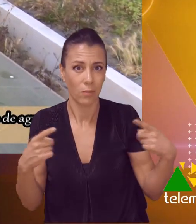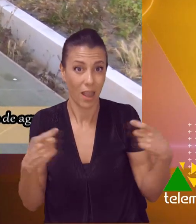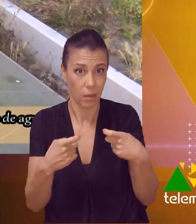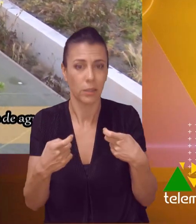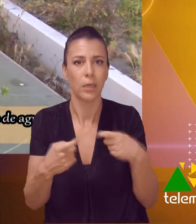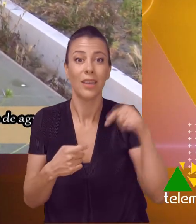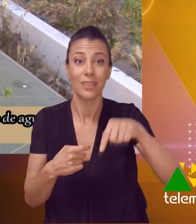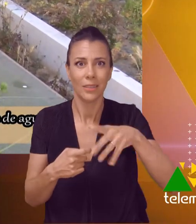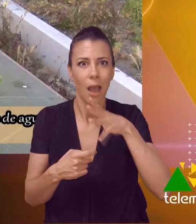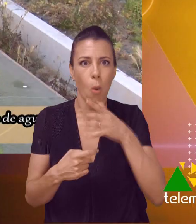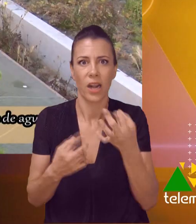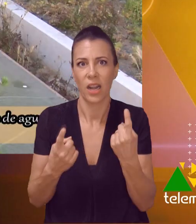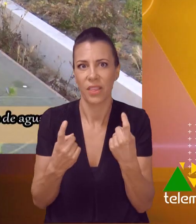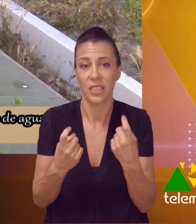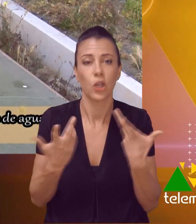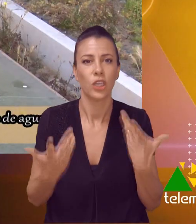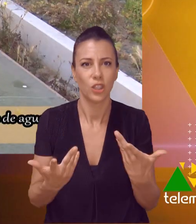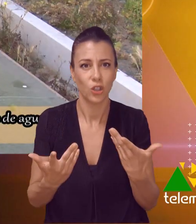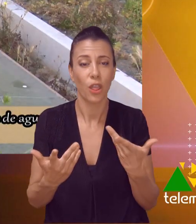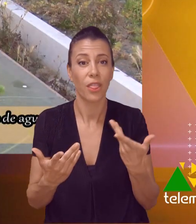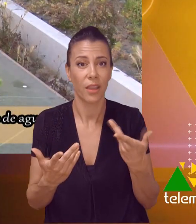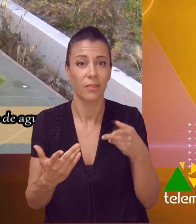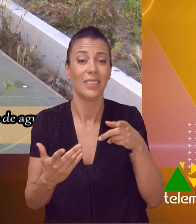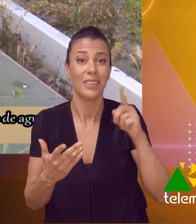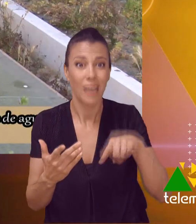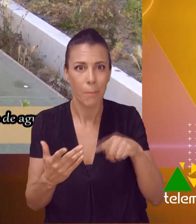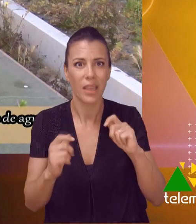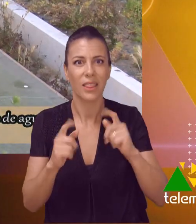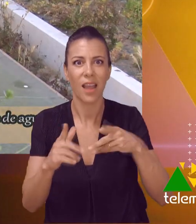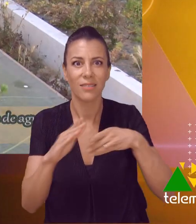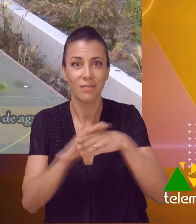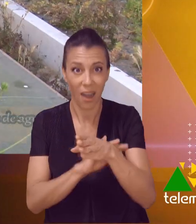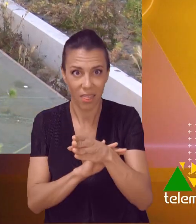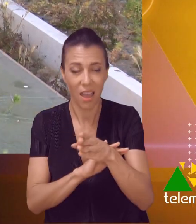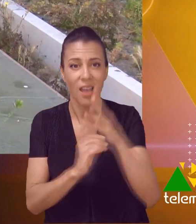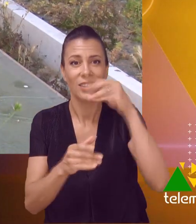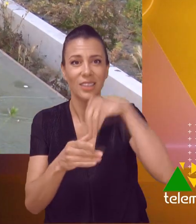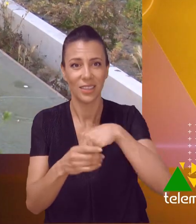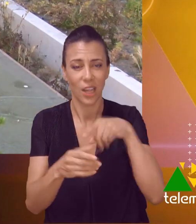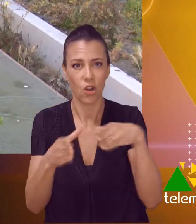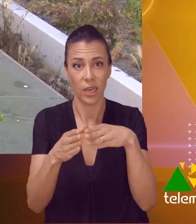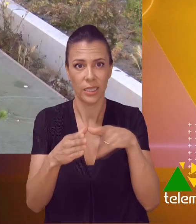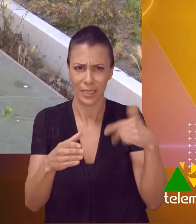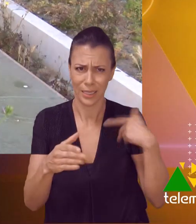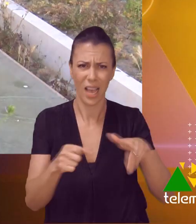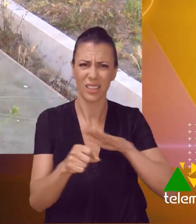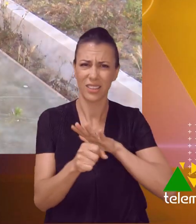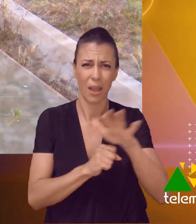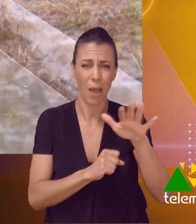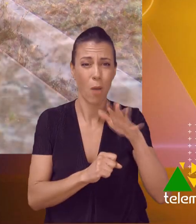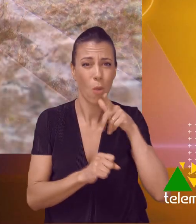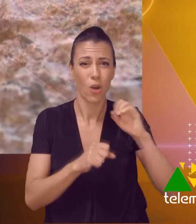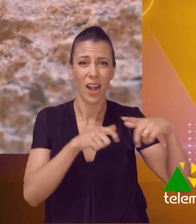aljibe. Y se le da entrada por el interior de la iglesia, que también está tapado a hacer la nave crucero, pero ahí tenemos el